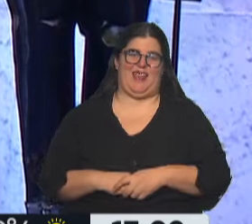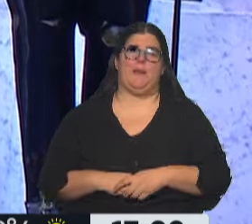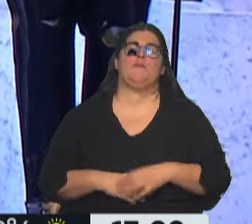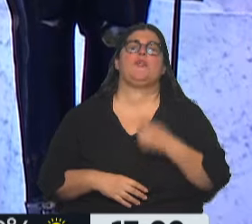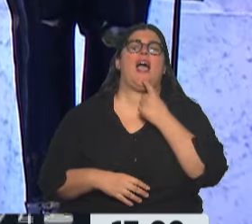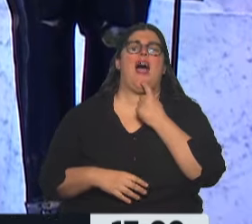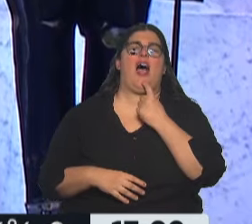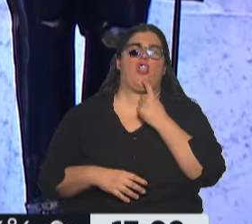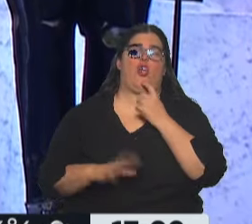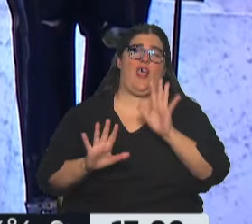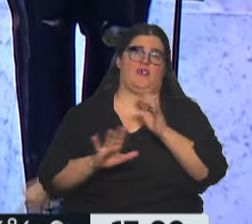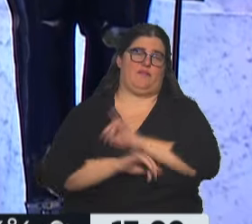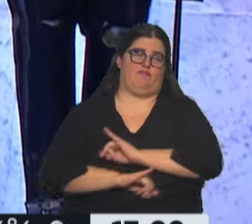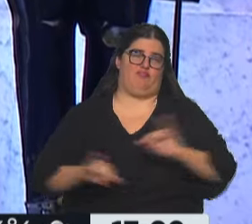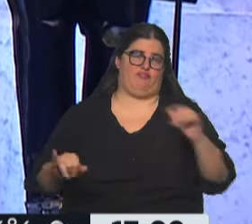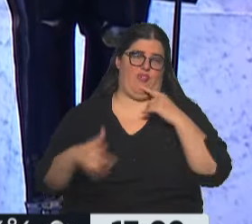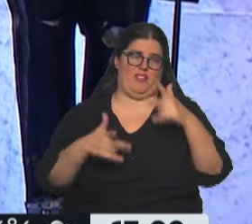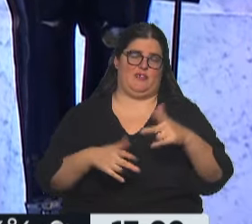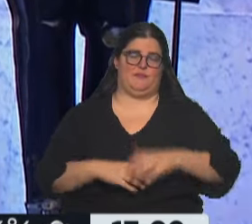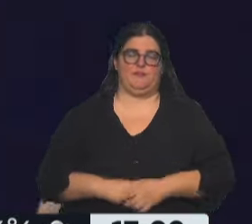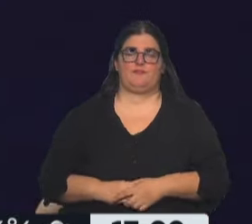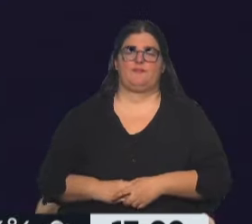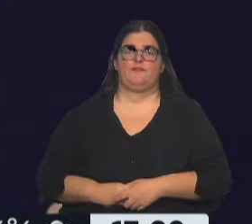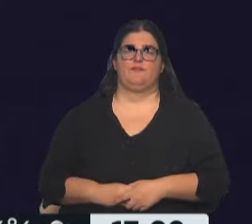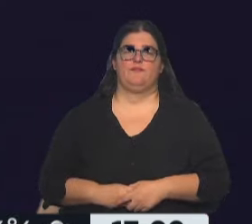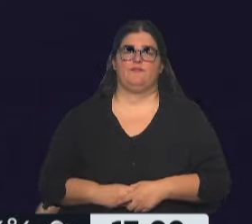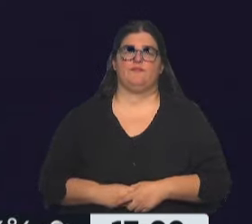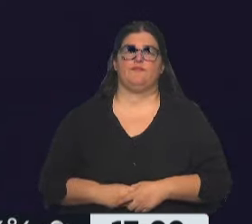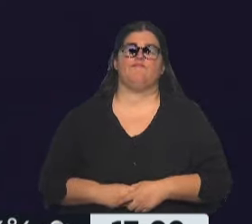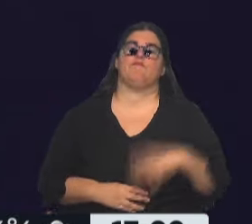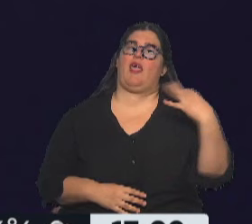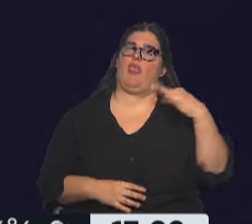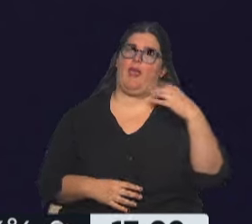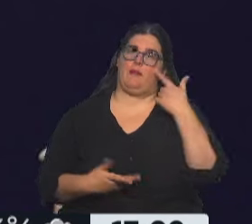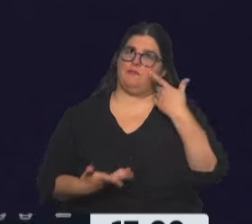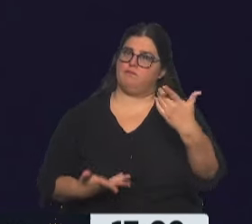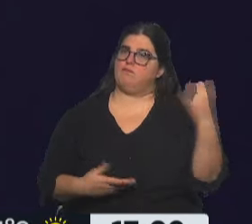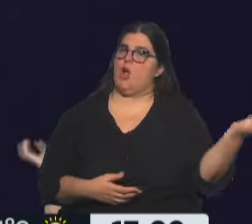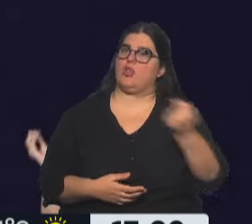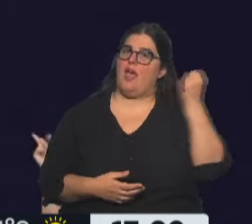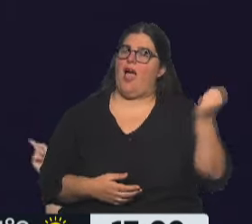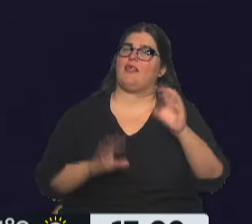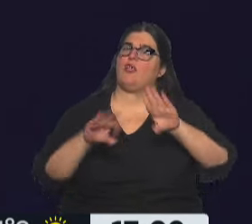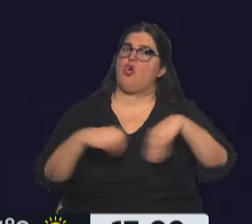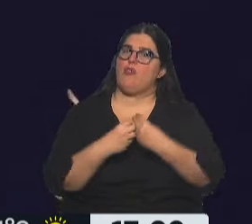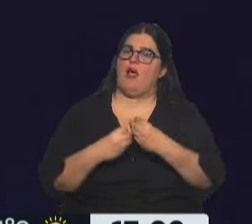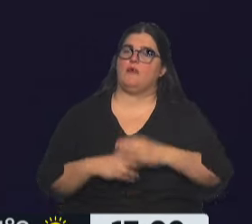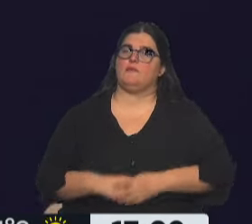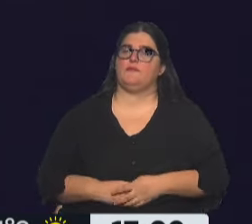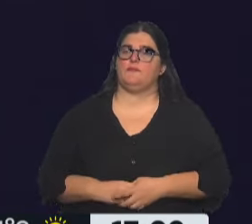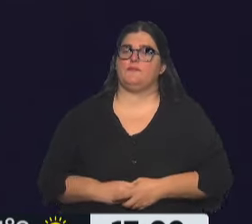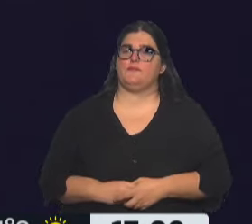vocero presidencial sobre el Pacto de Mayo. Hay que destacar la presencia de 19 de los